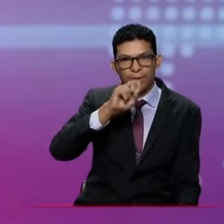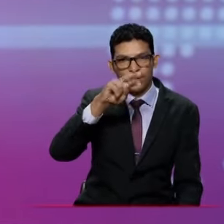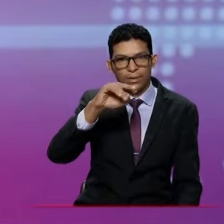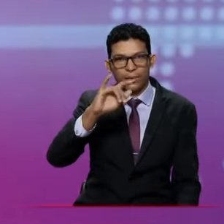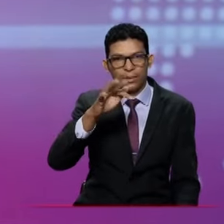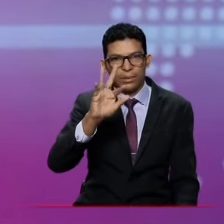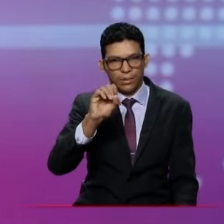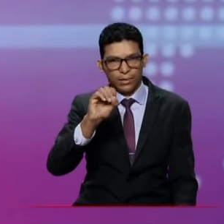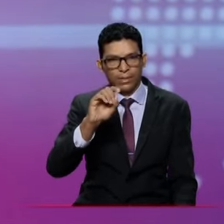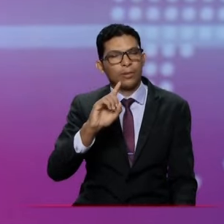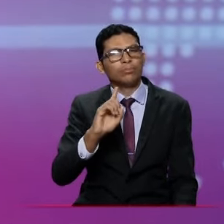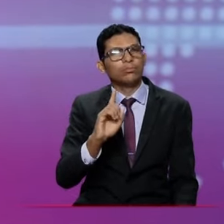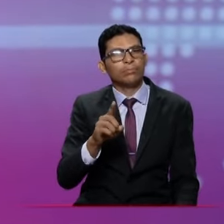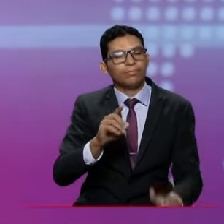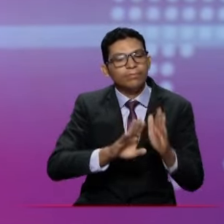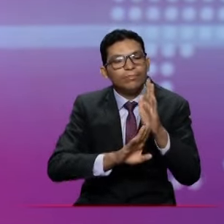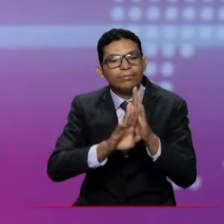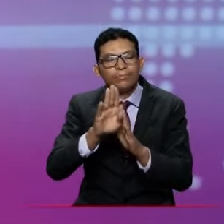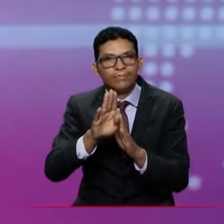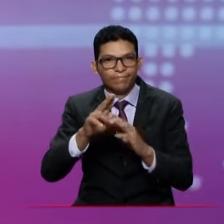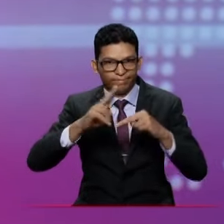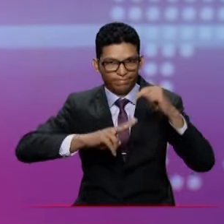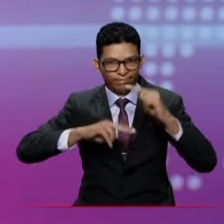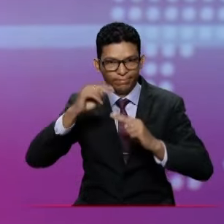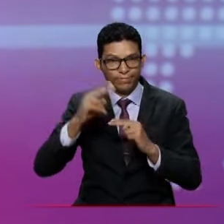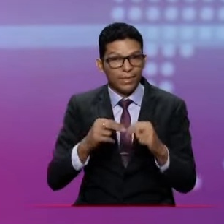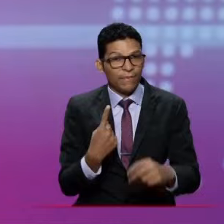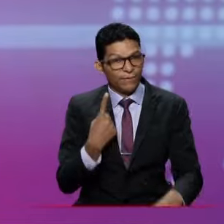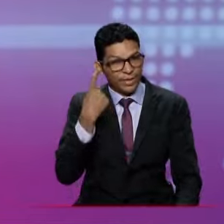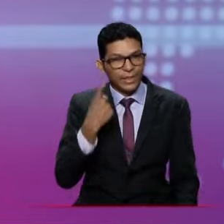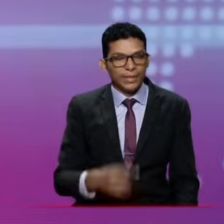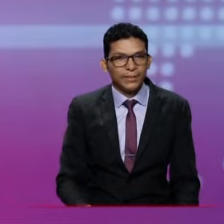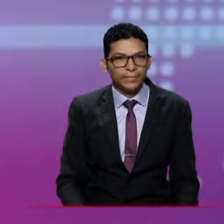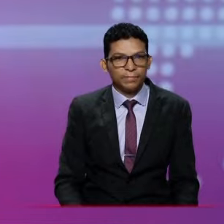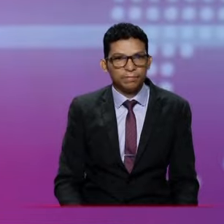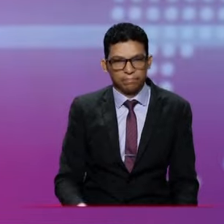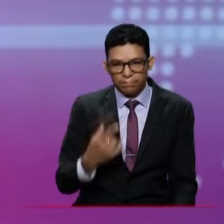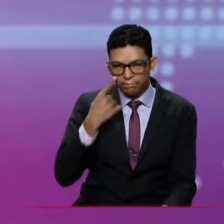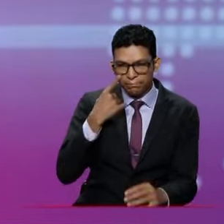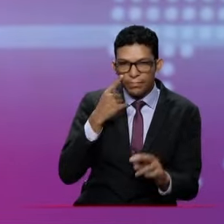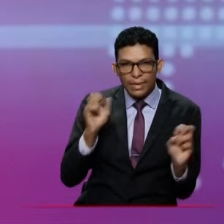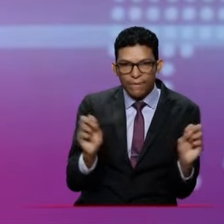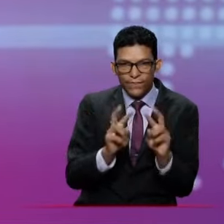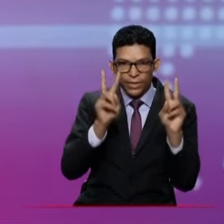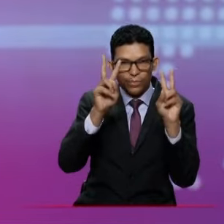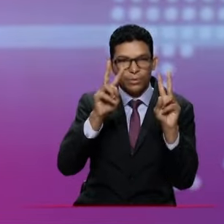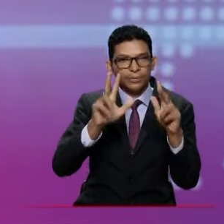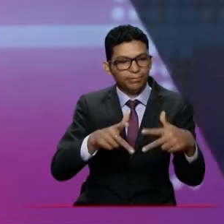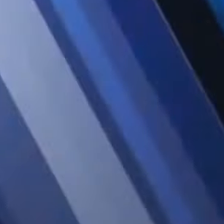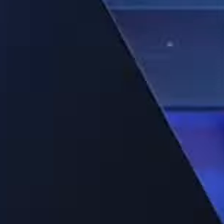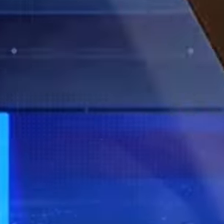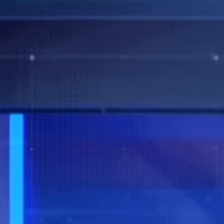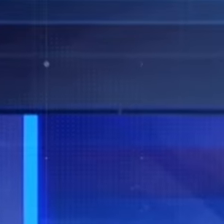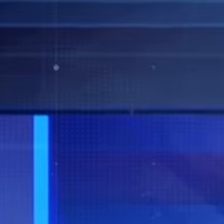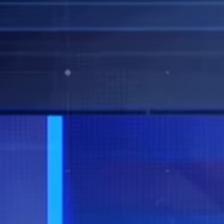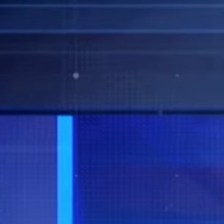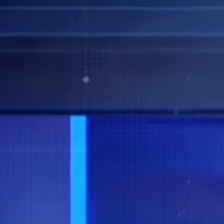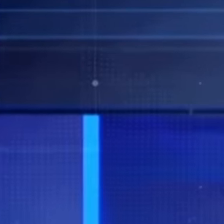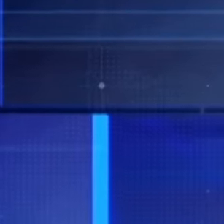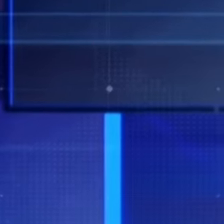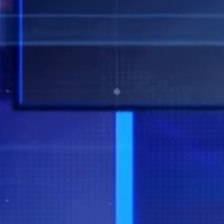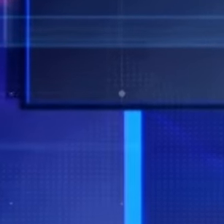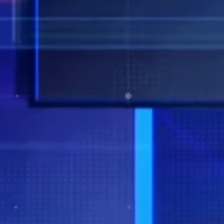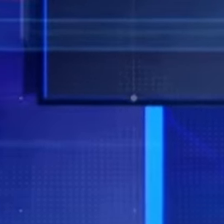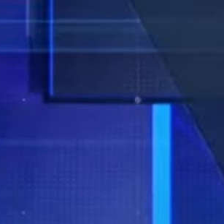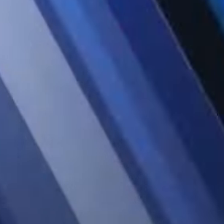fin de avanzar en obras pendientes. Para conocer más detalles, vamos de nuevo en directo con John Alex Henao. John, de nuevo, muy buenos días. ¿Cuáles son